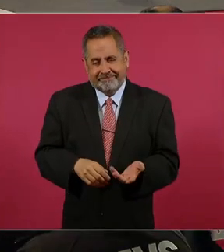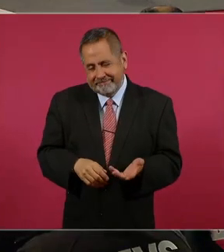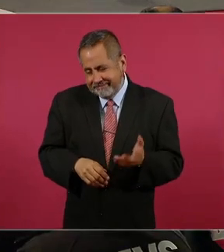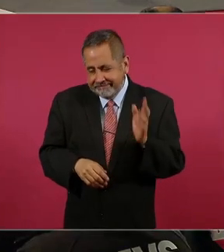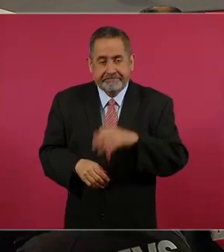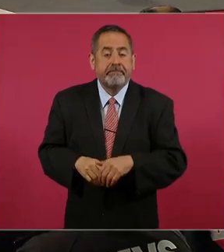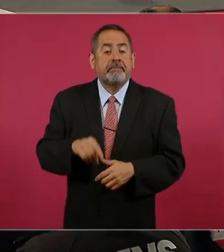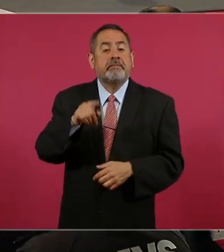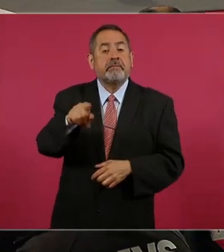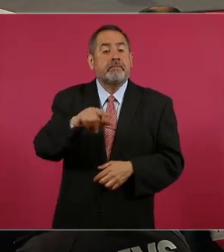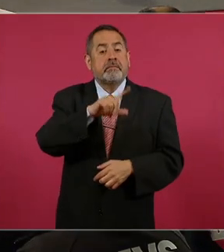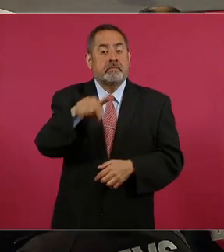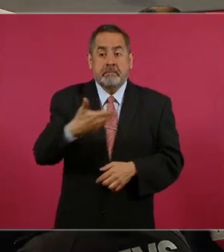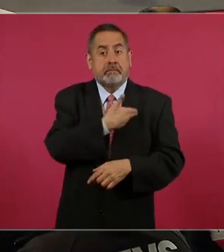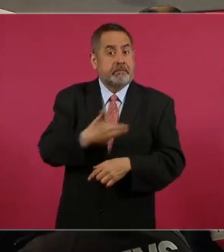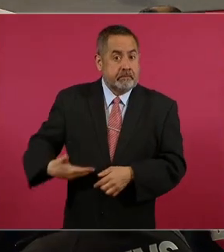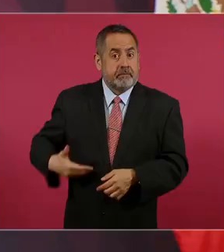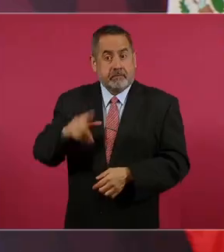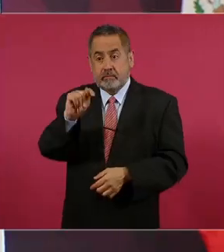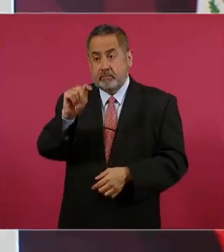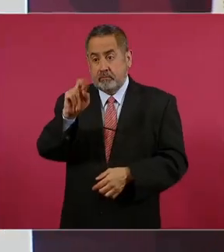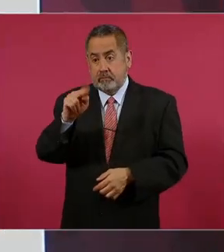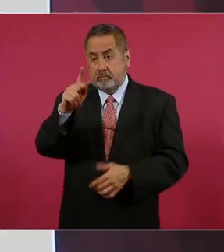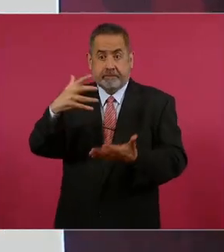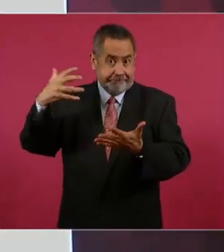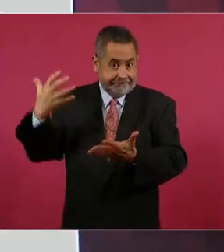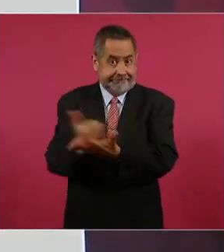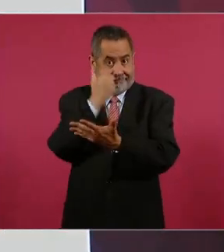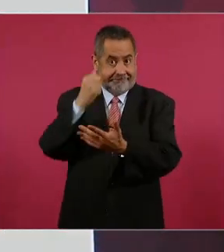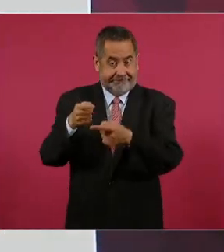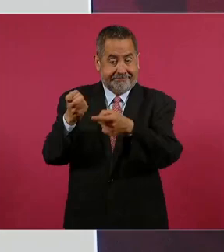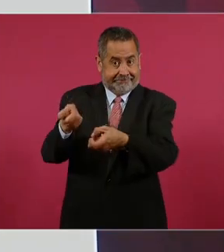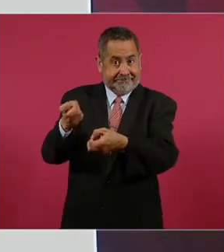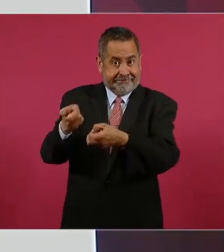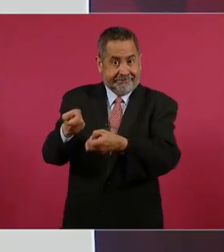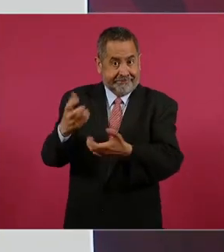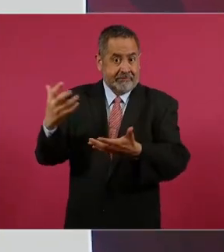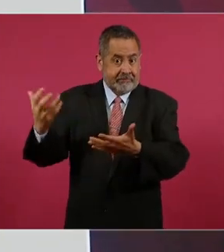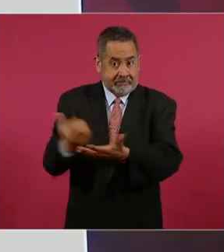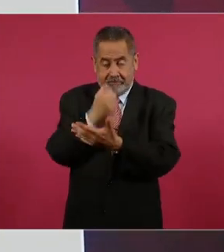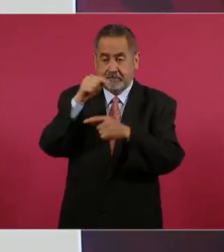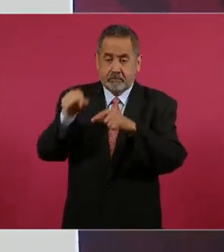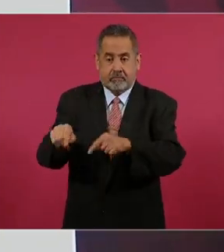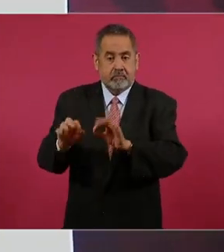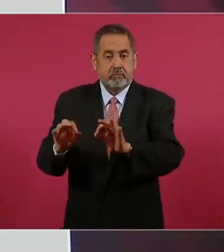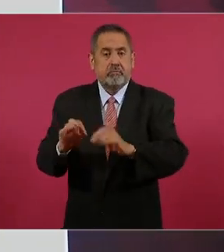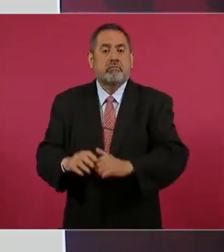el presidente de Trump esa noche salgo